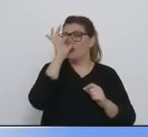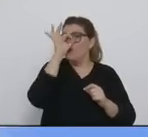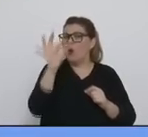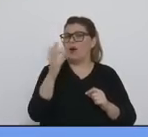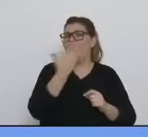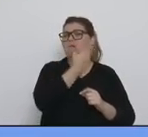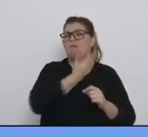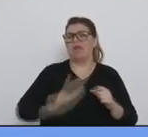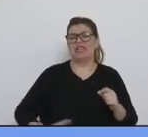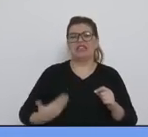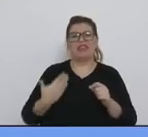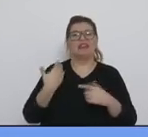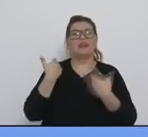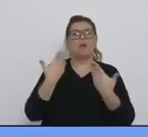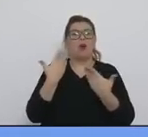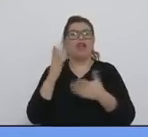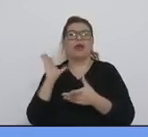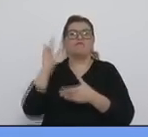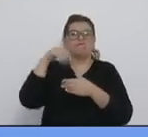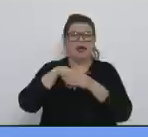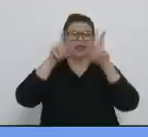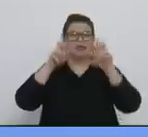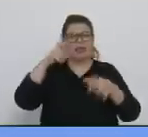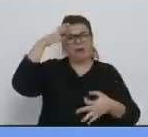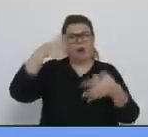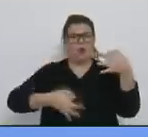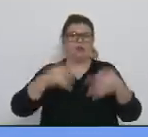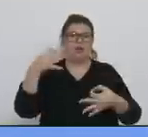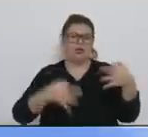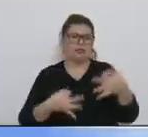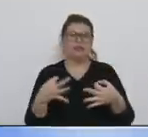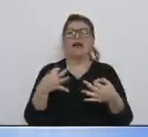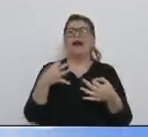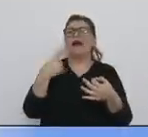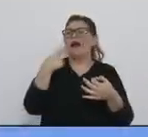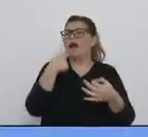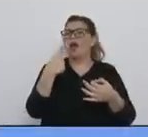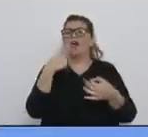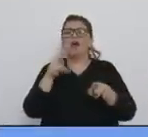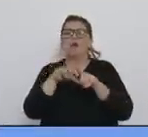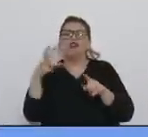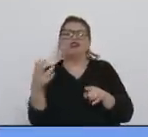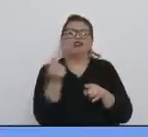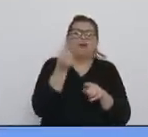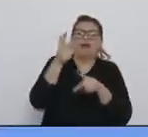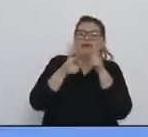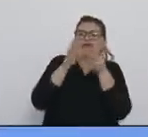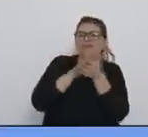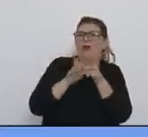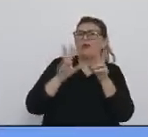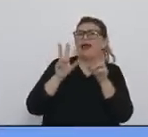puede ejercer funciones judiciales arrogarse el conocimiento de causas pendientes o restablecer las